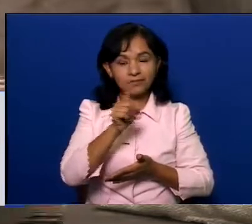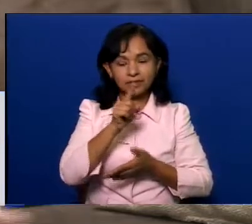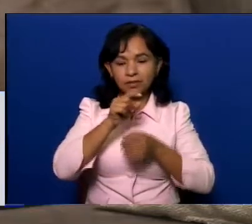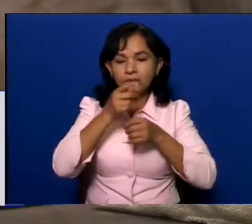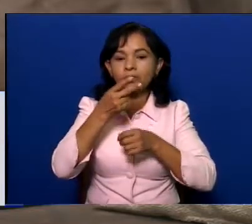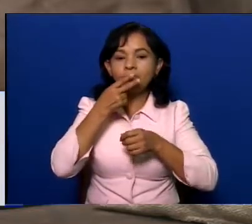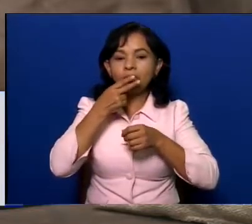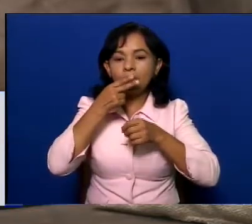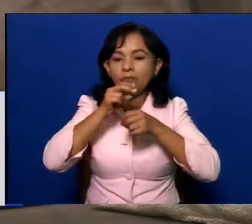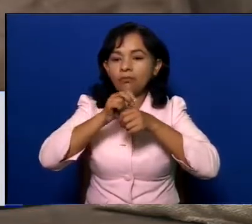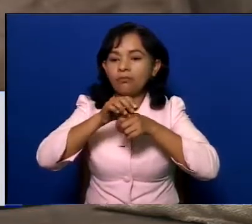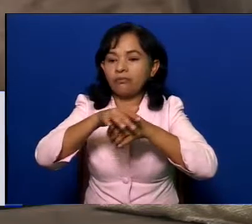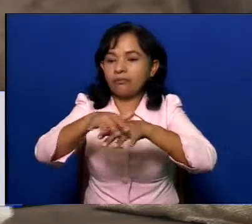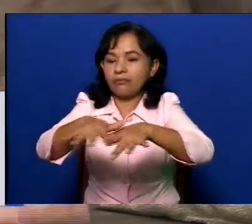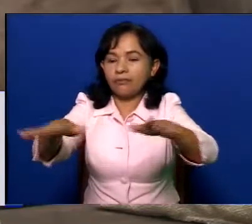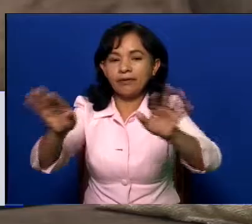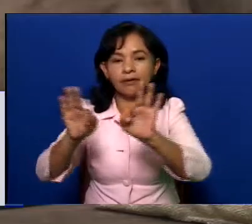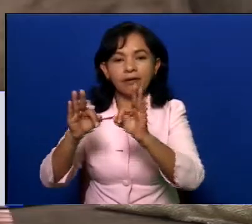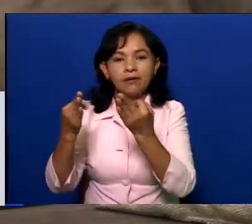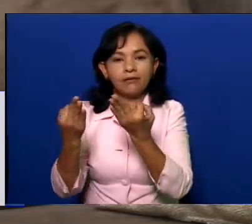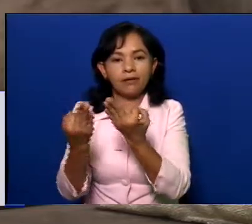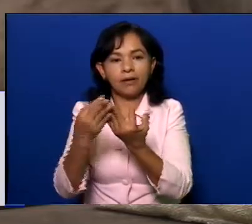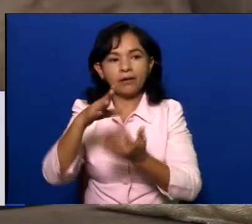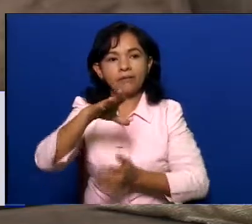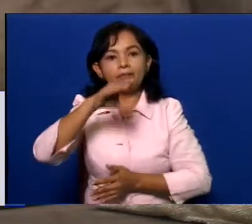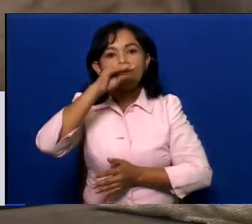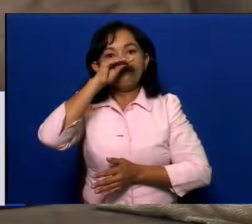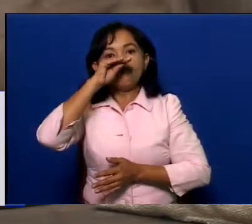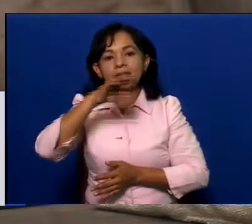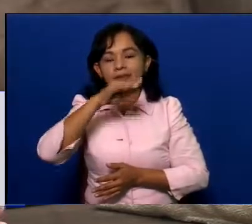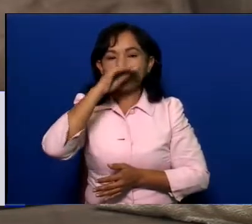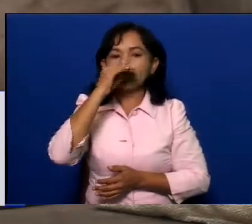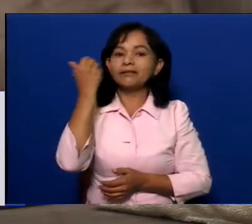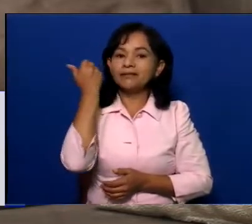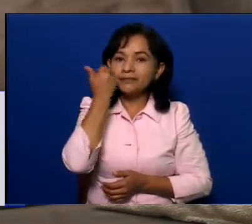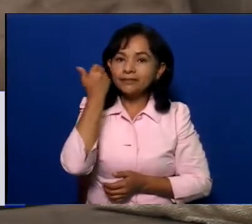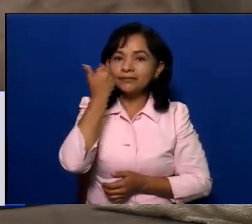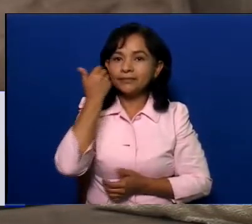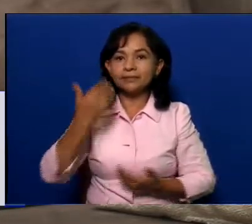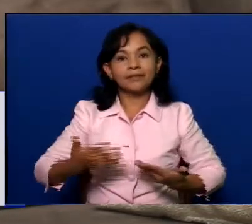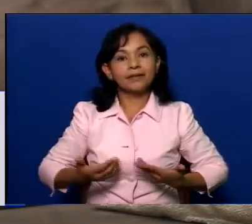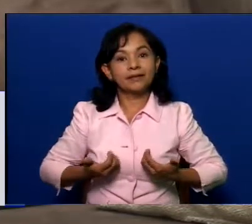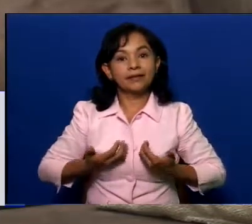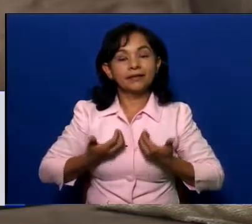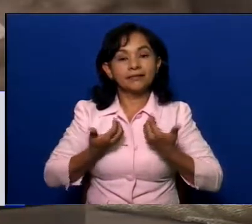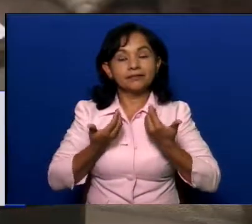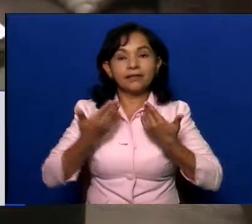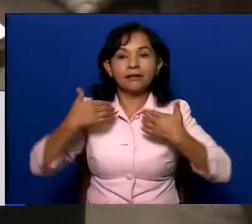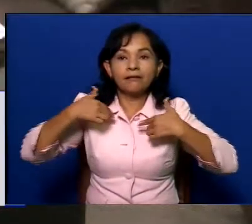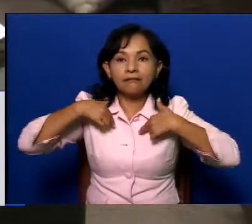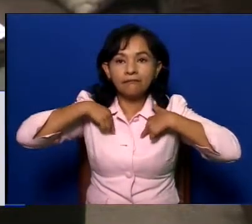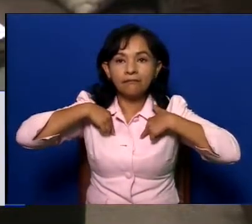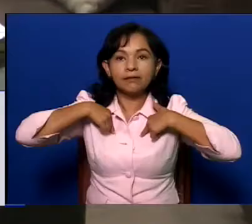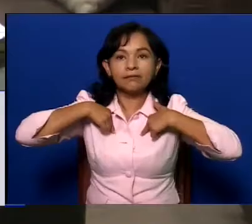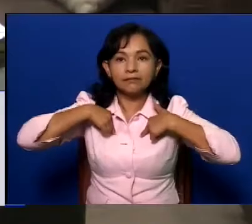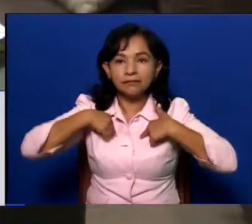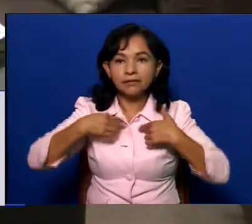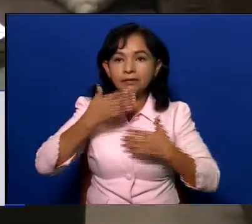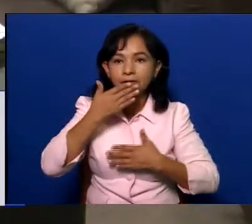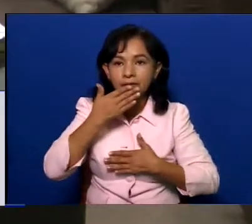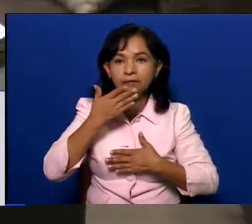está haciendo la sociedad en su conjunto? ¿Qué hace la familia? ¿Qué hace la comunidad para ayudar a alguien que en